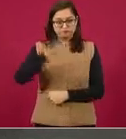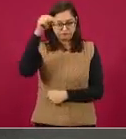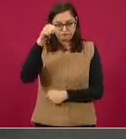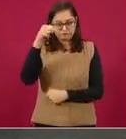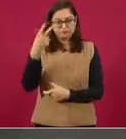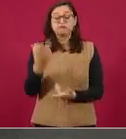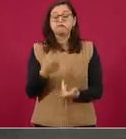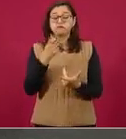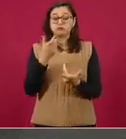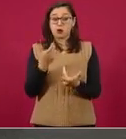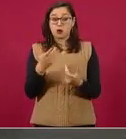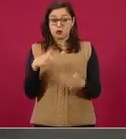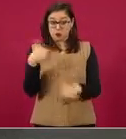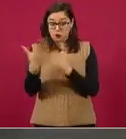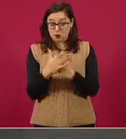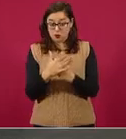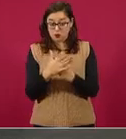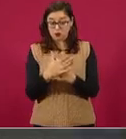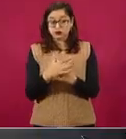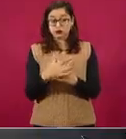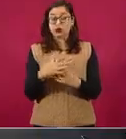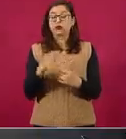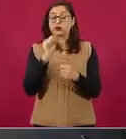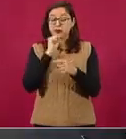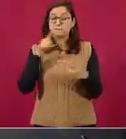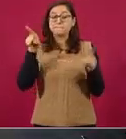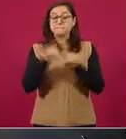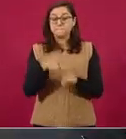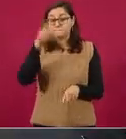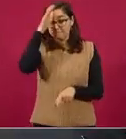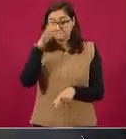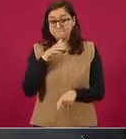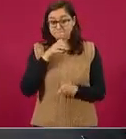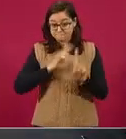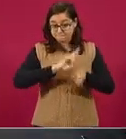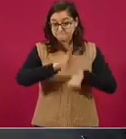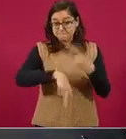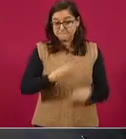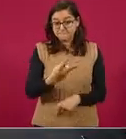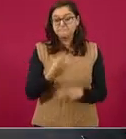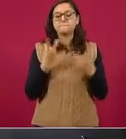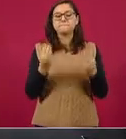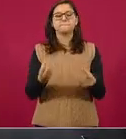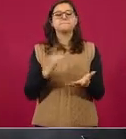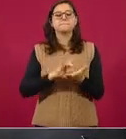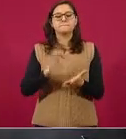contempla Coahuila en el de este fin de semana al siguiente. Muchas gracias. Sí, pues